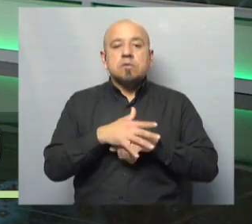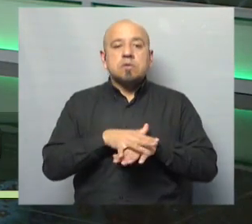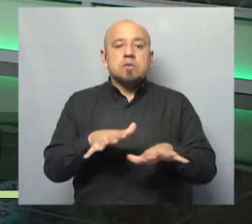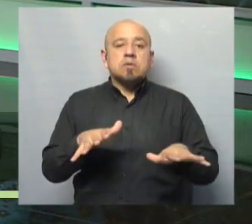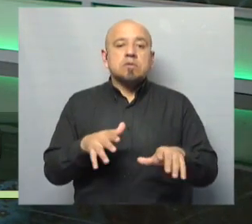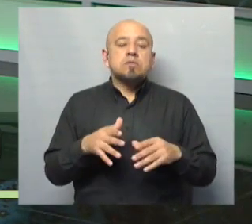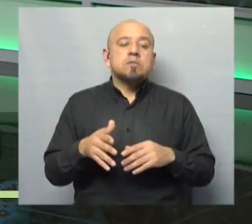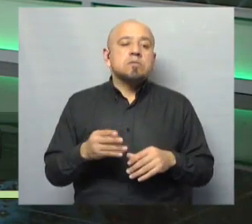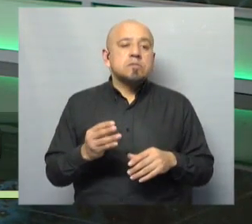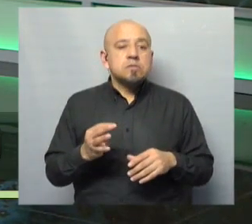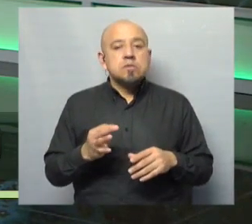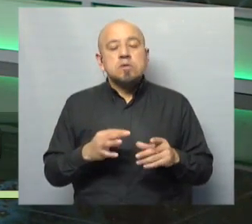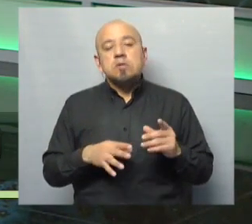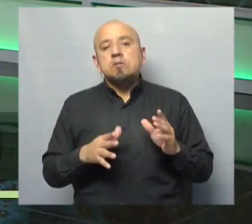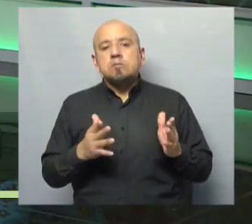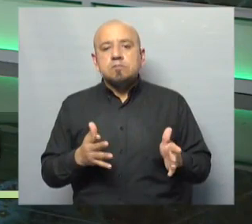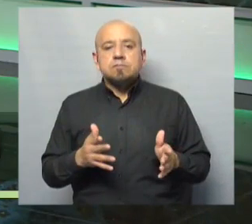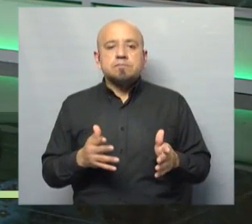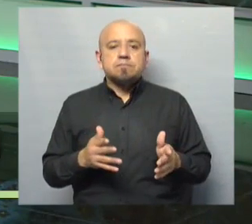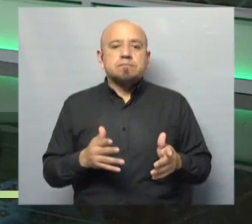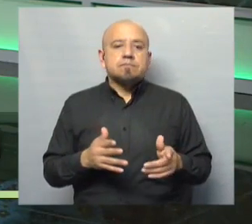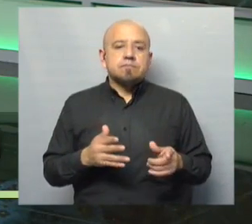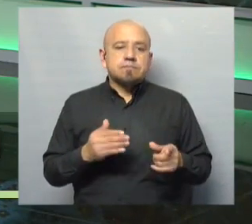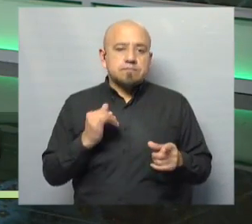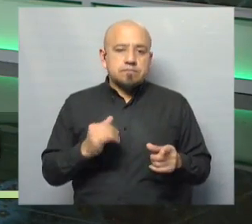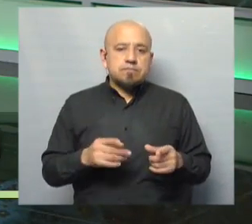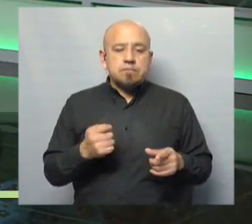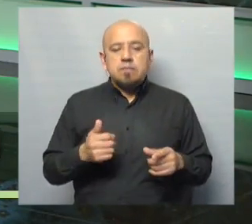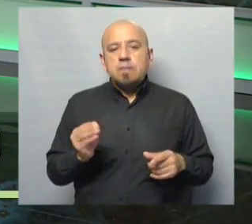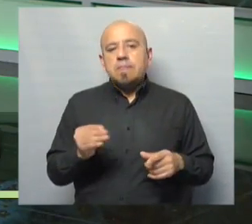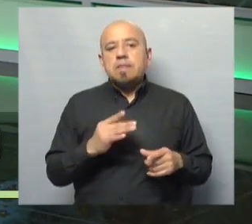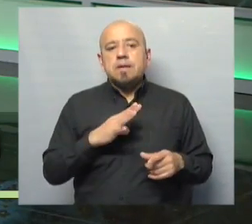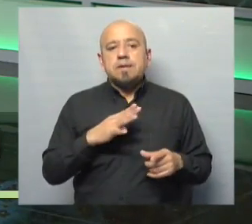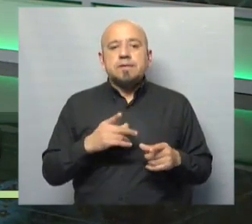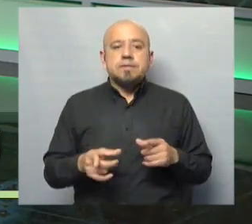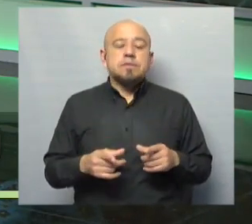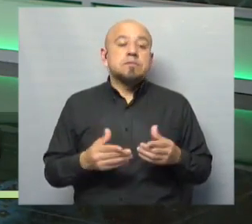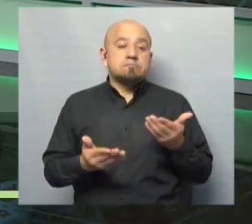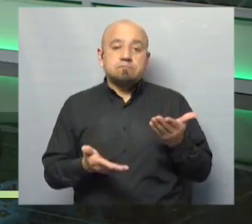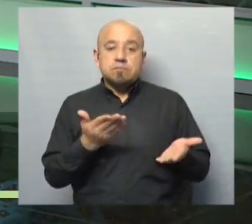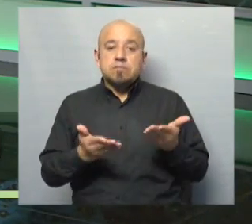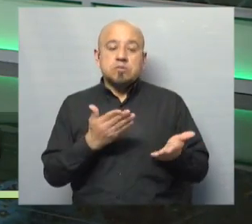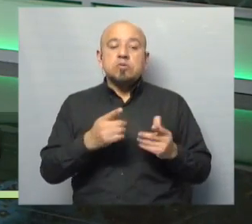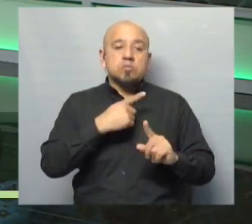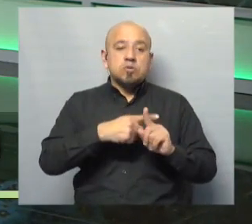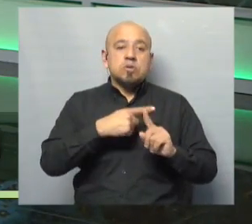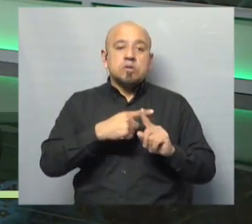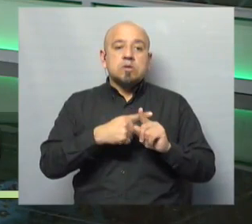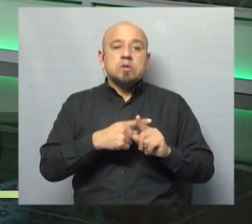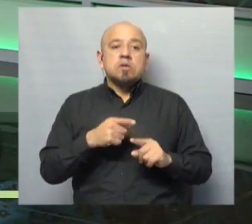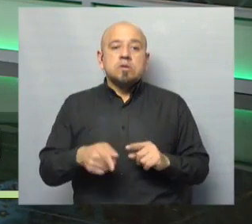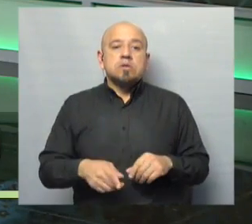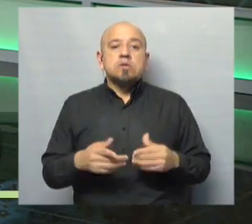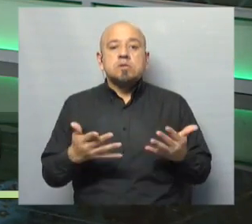si bien tuvo alguna oscilación en casi todo el periodo ha tenido evaluaciones positivas y que en este momento